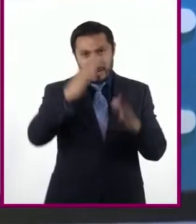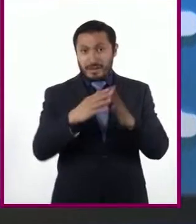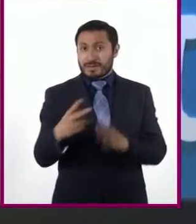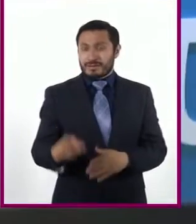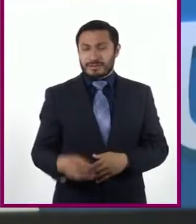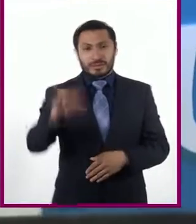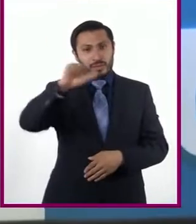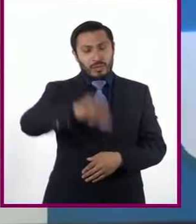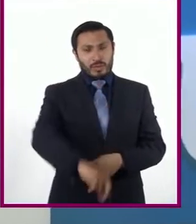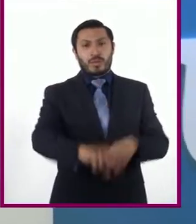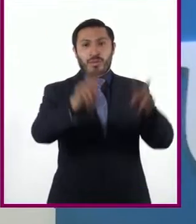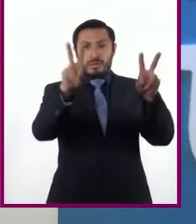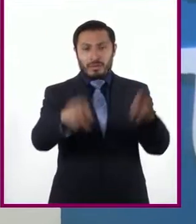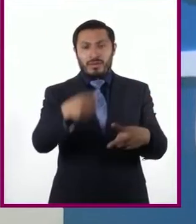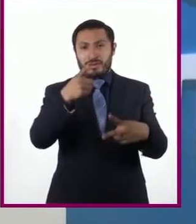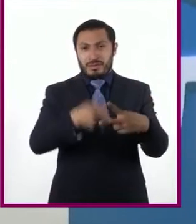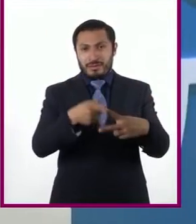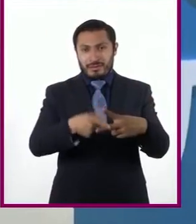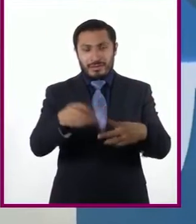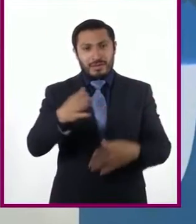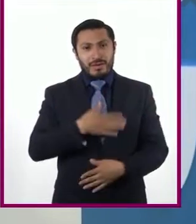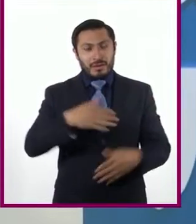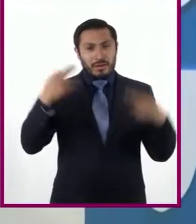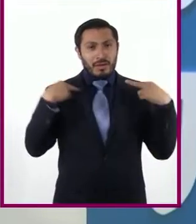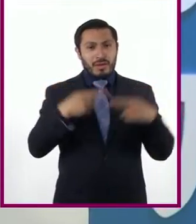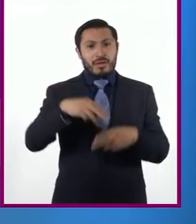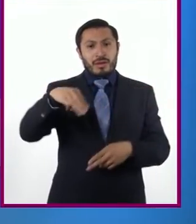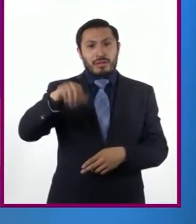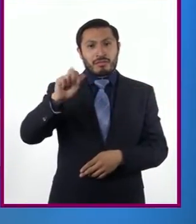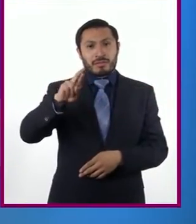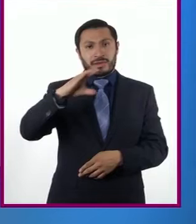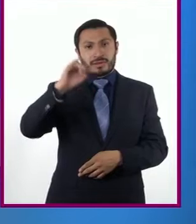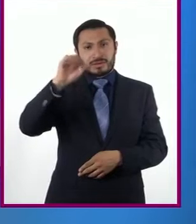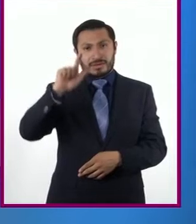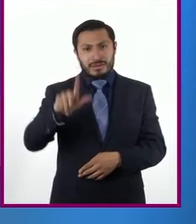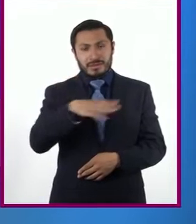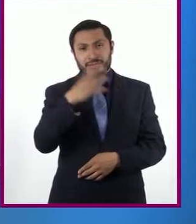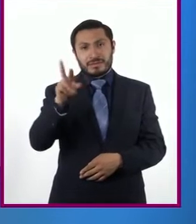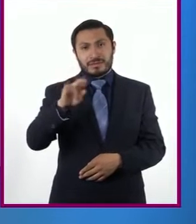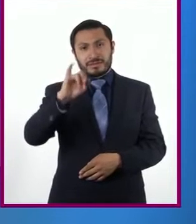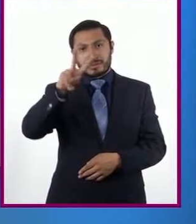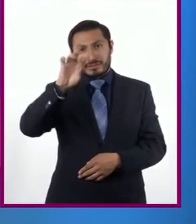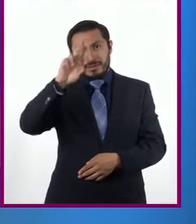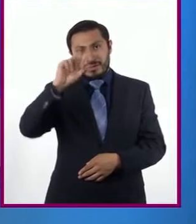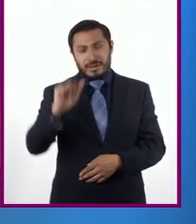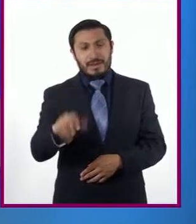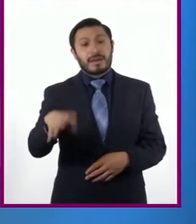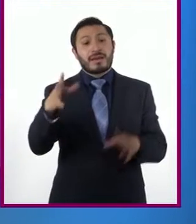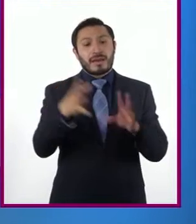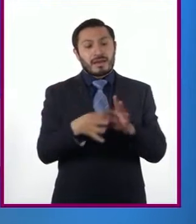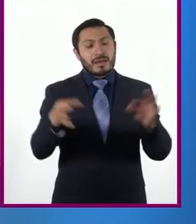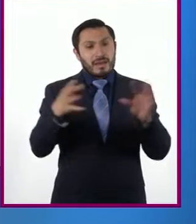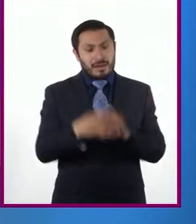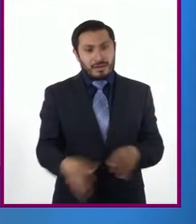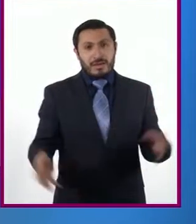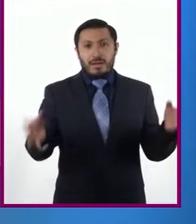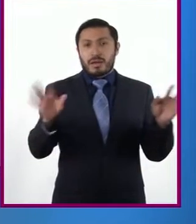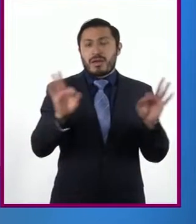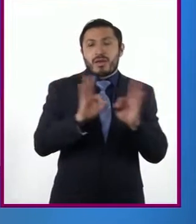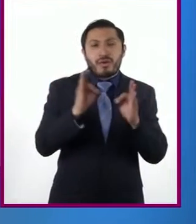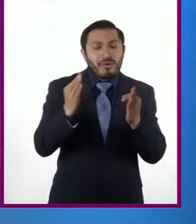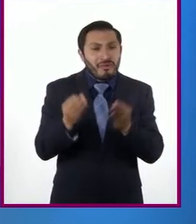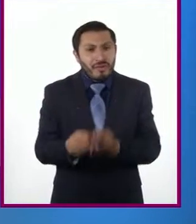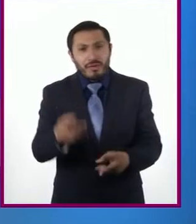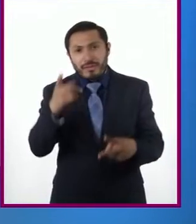Esta es la sesión de matemáticas y yo soy el profesor Marcial Rivera. Con la explicitación de los criterios de congruencia y semejanza de triángulos